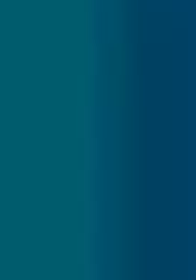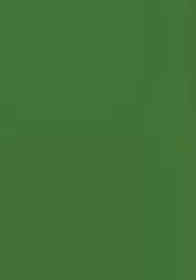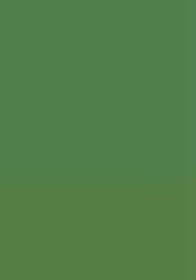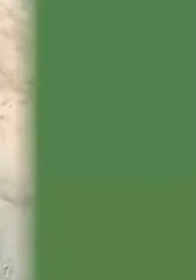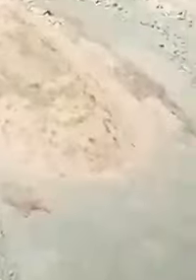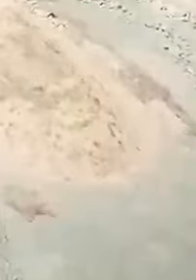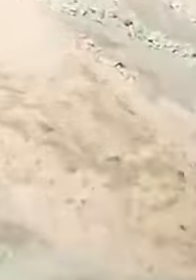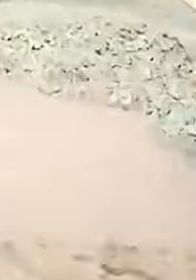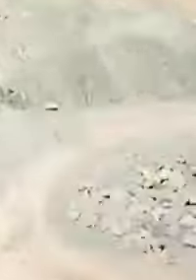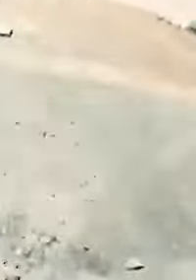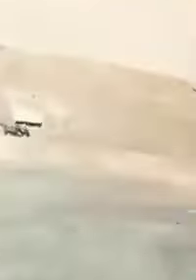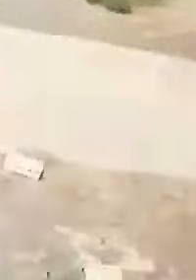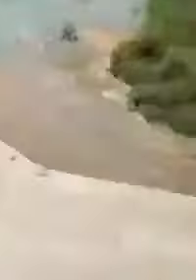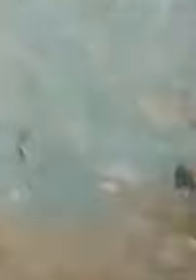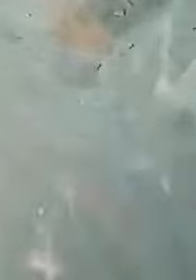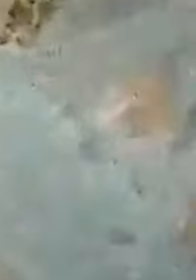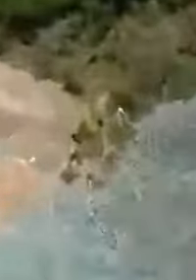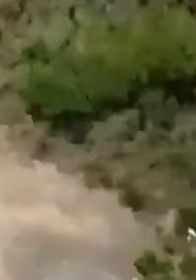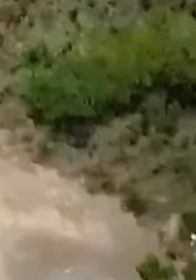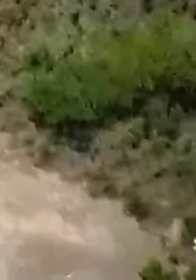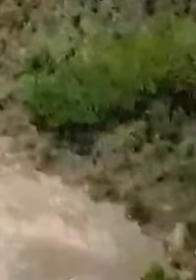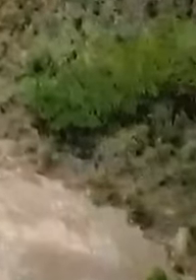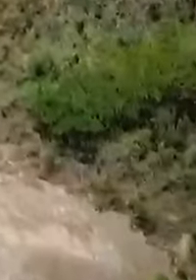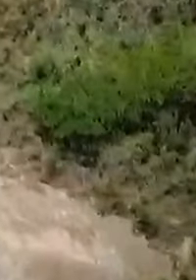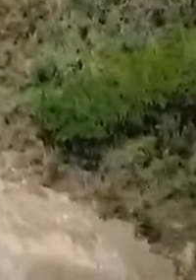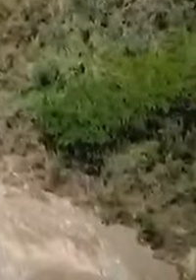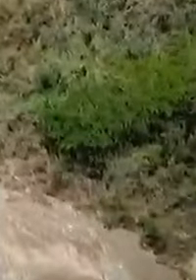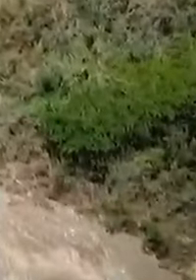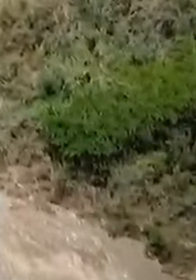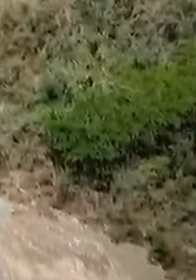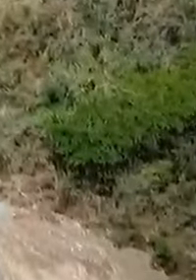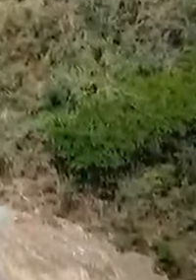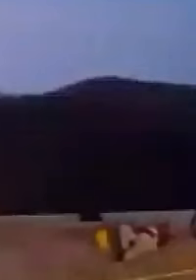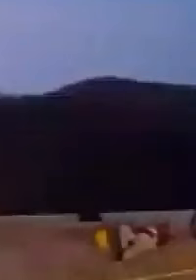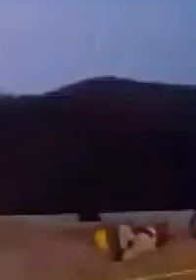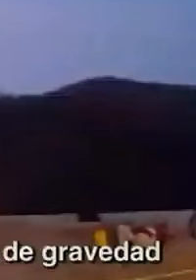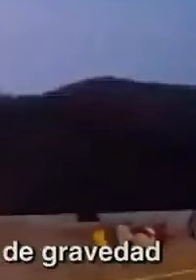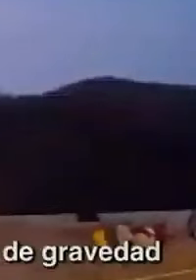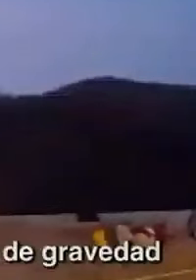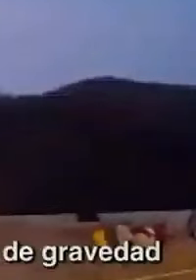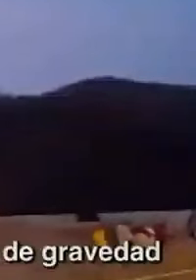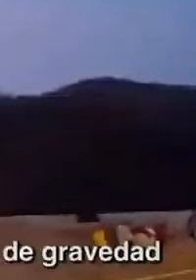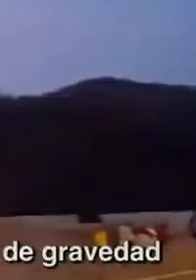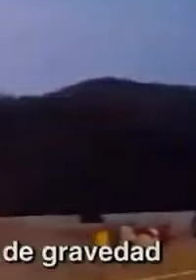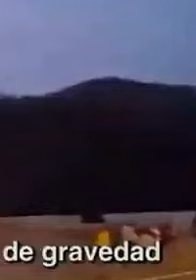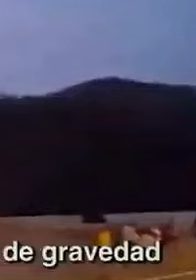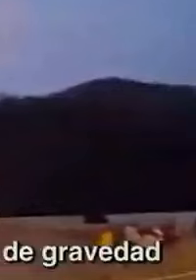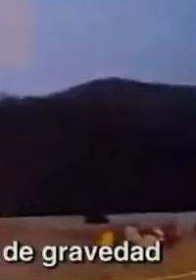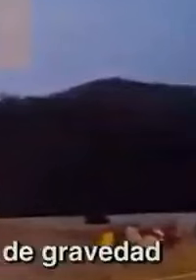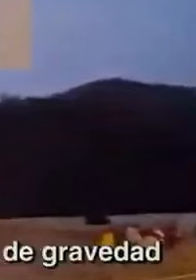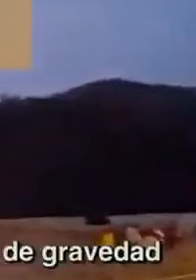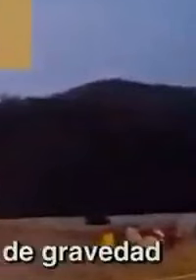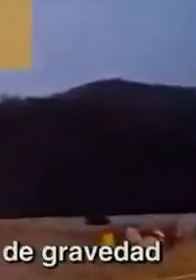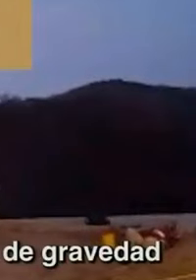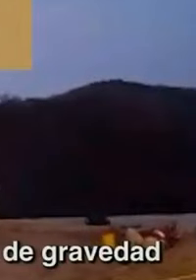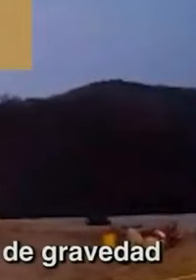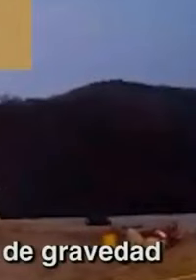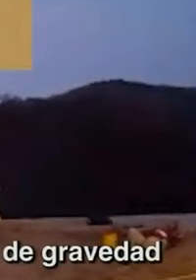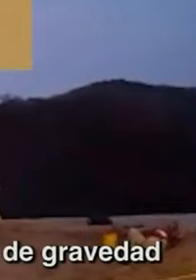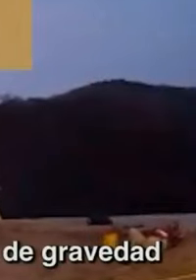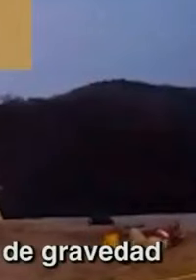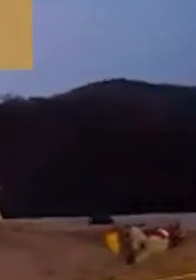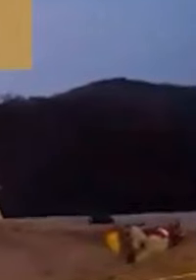deflectora. En el canal de llamada del vertedor 2, se llevan a cabo trabajos de colocación de cimbra, acero de refuerzo y colocación de concreto